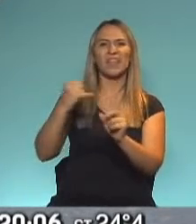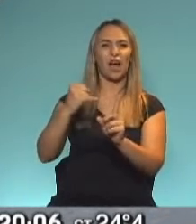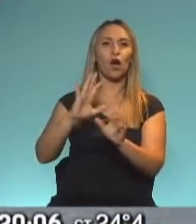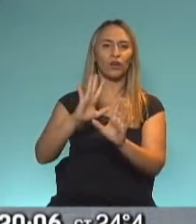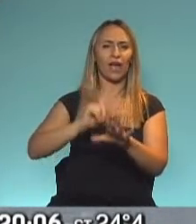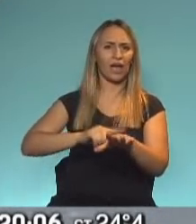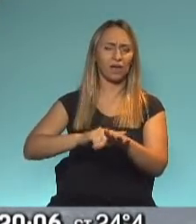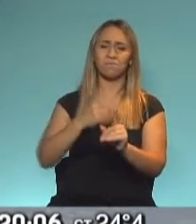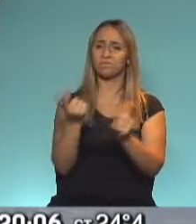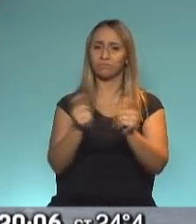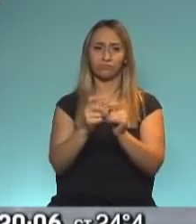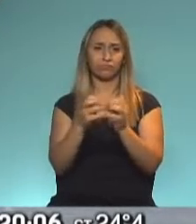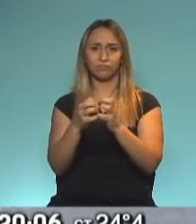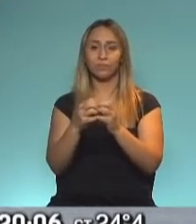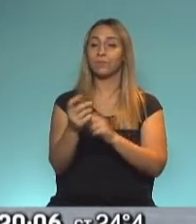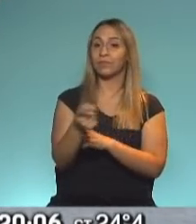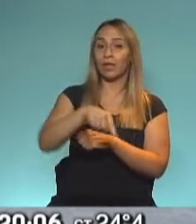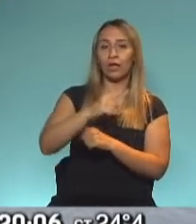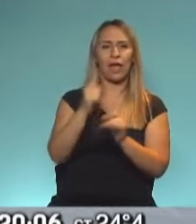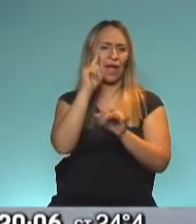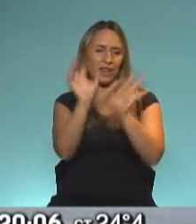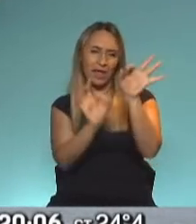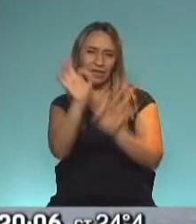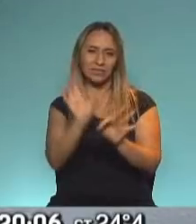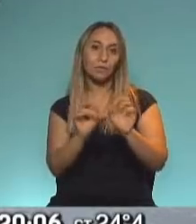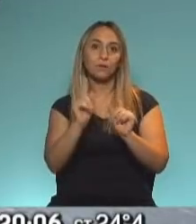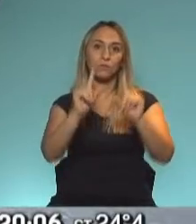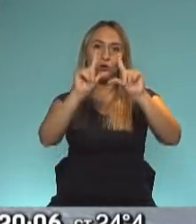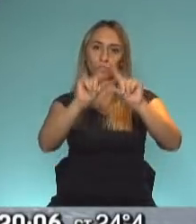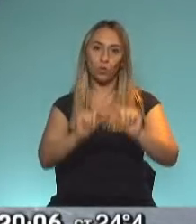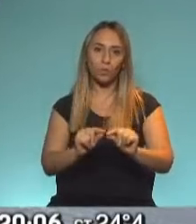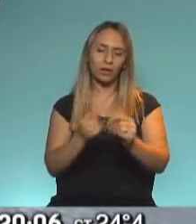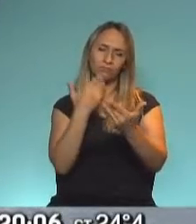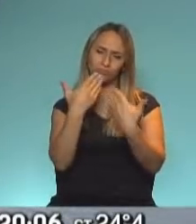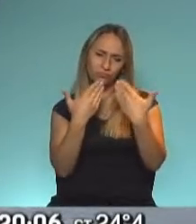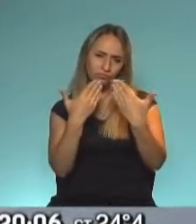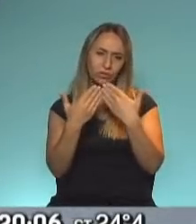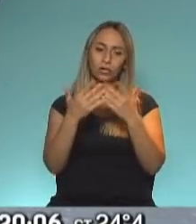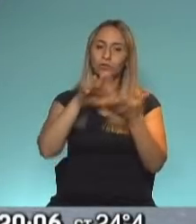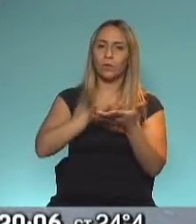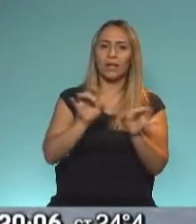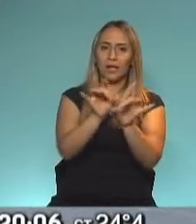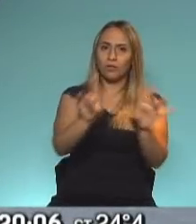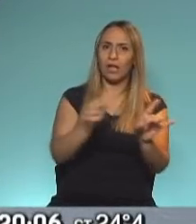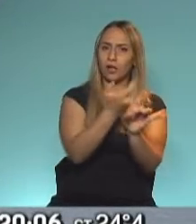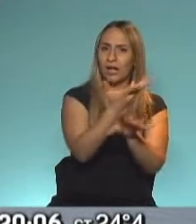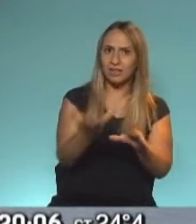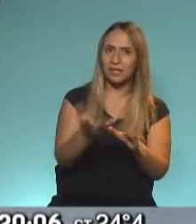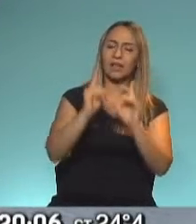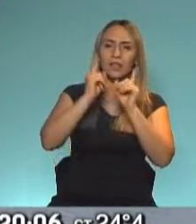hora. Empezaron a analizar estos números que estaban hablando, la cantidad de casos que se están dando,